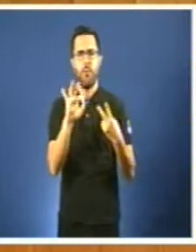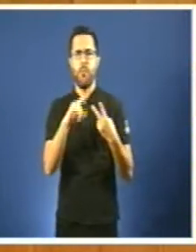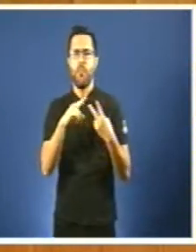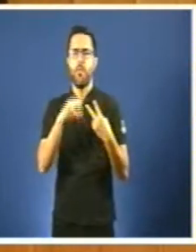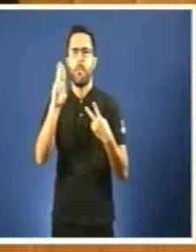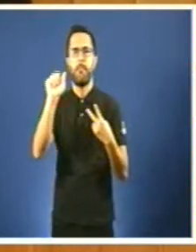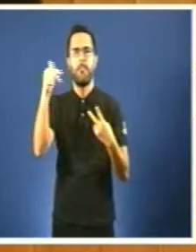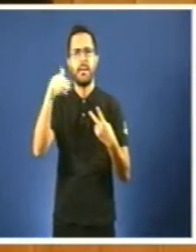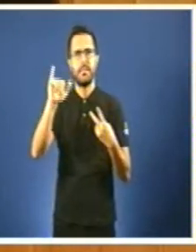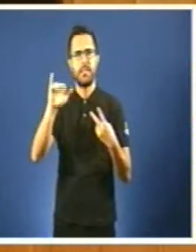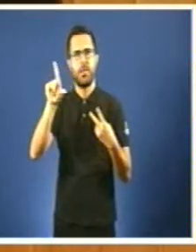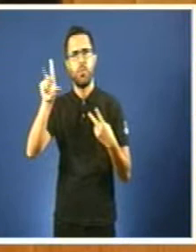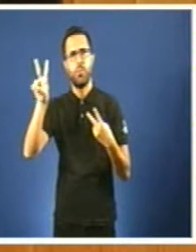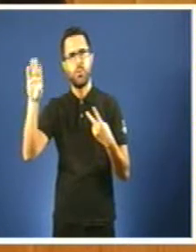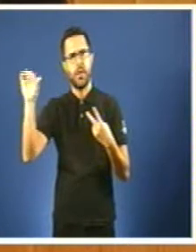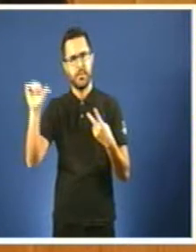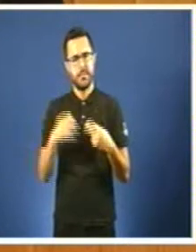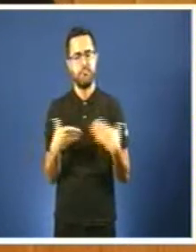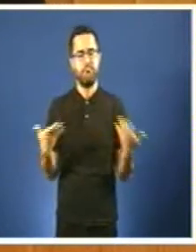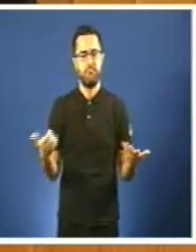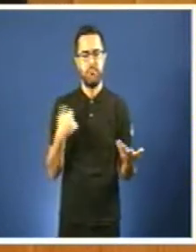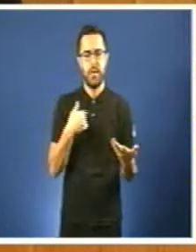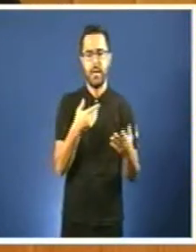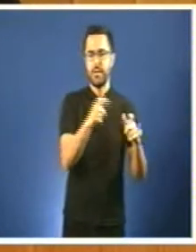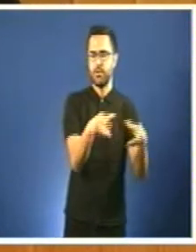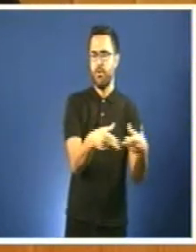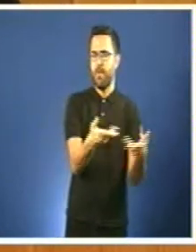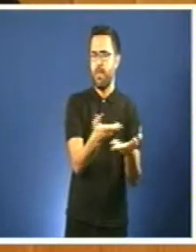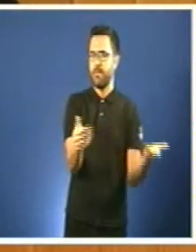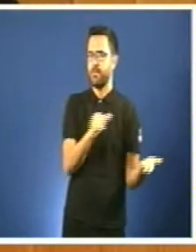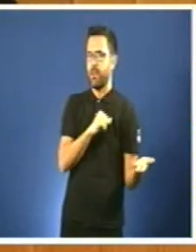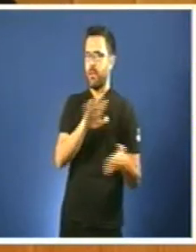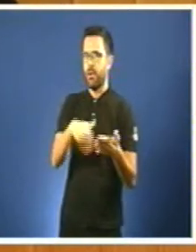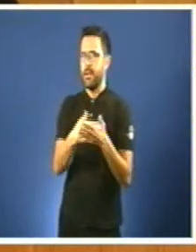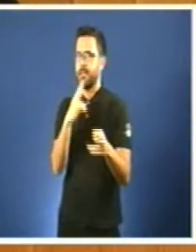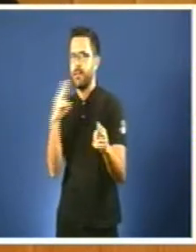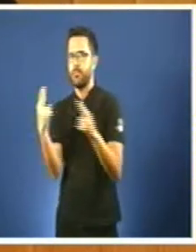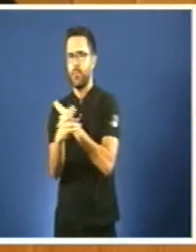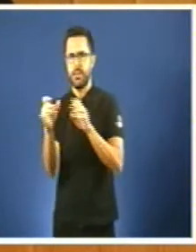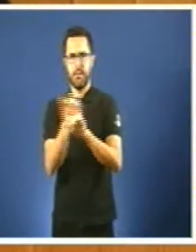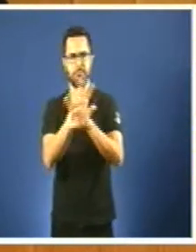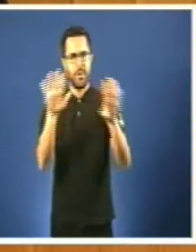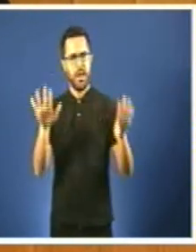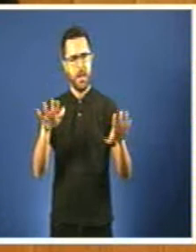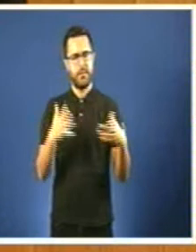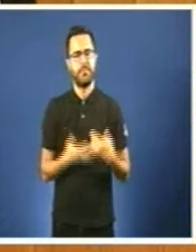explicacións convincentes. Señor Feijóo, a loita contra a corrupción non se